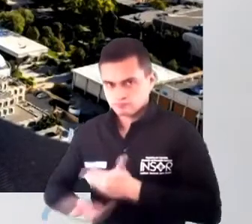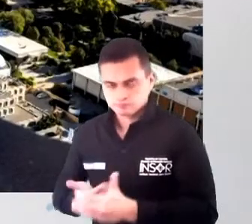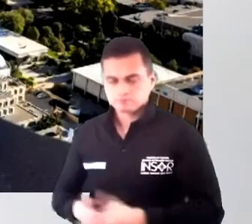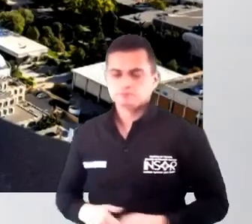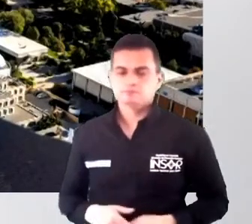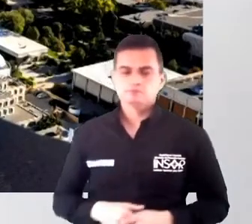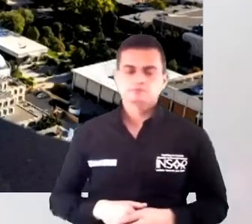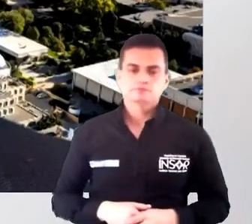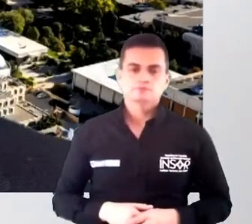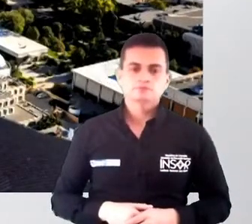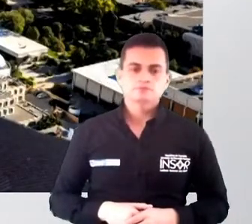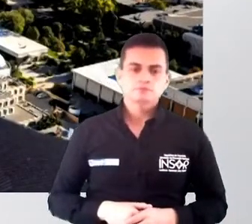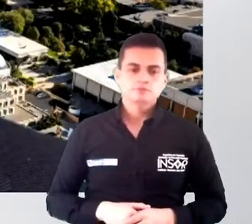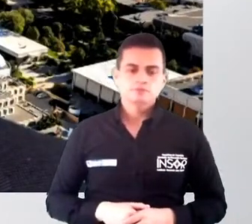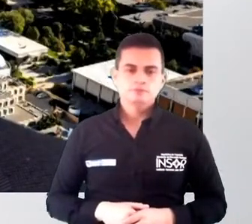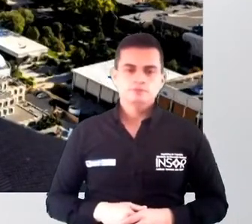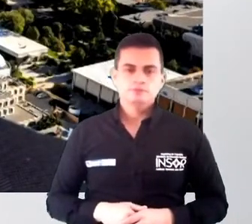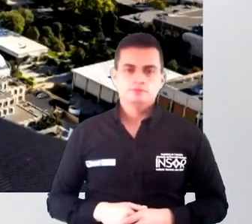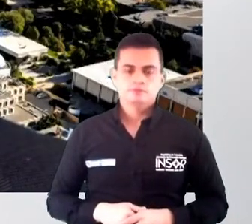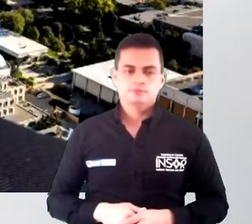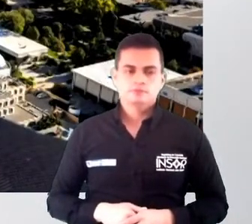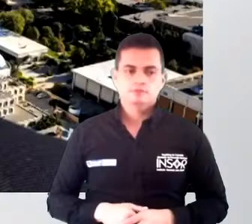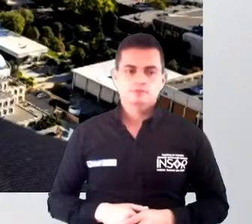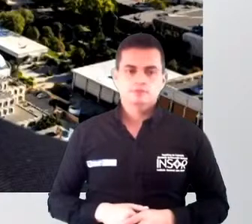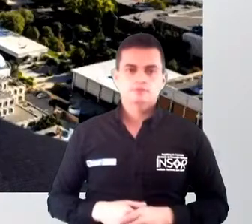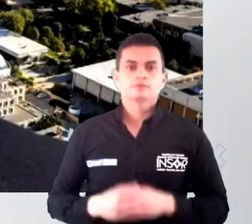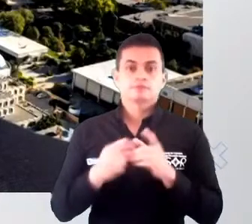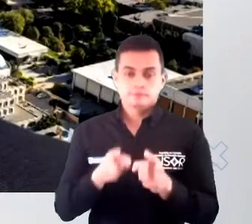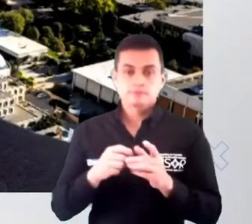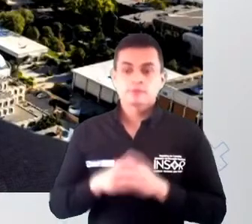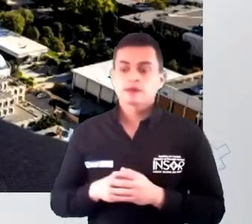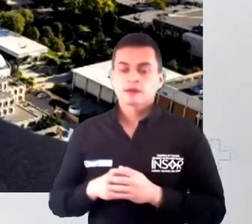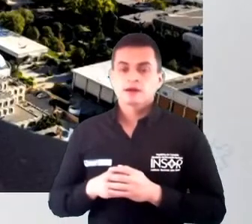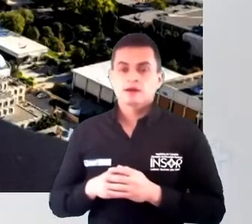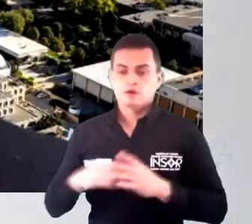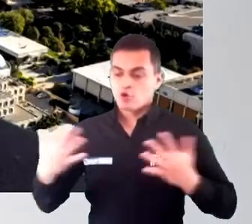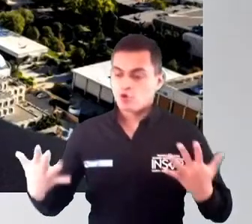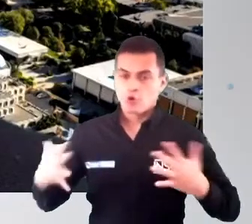Una de las cosas en el entorno combinado que